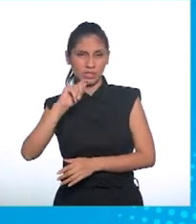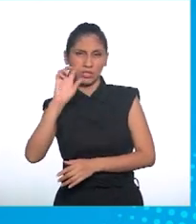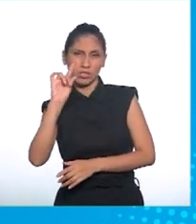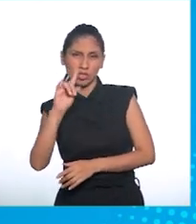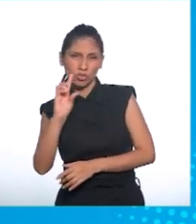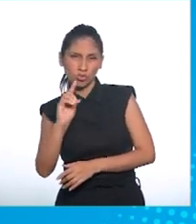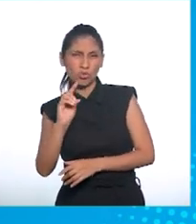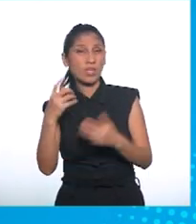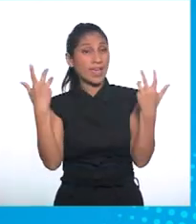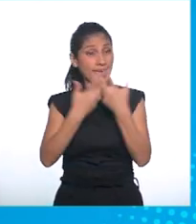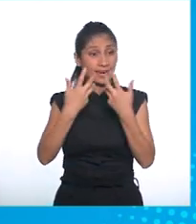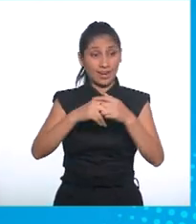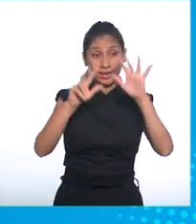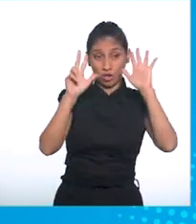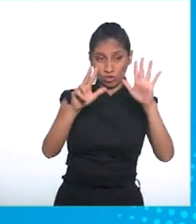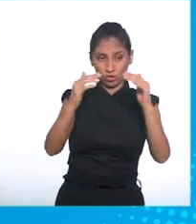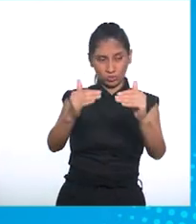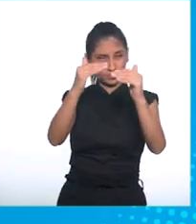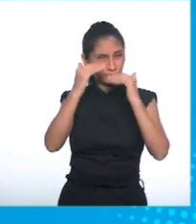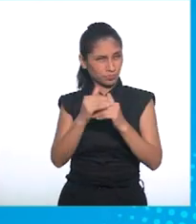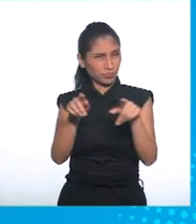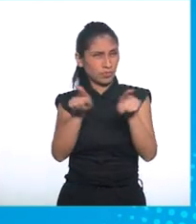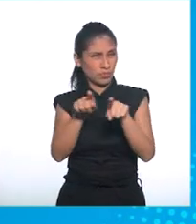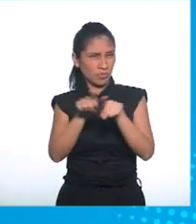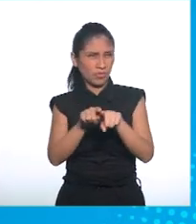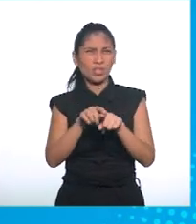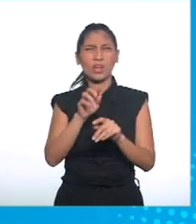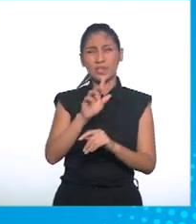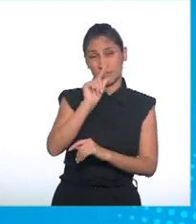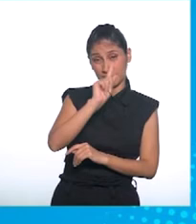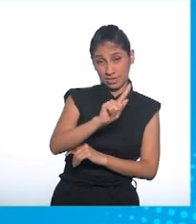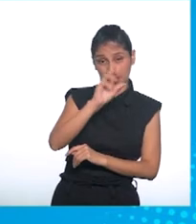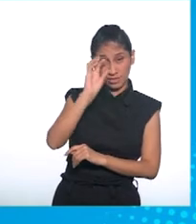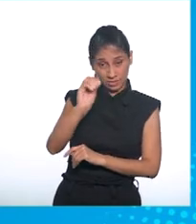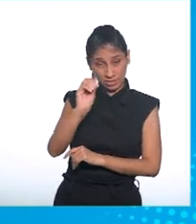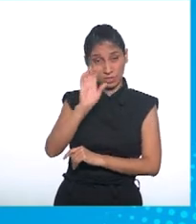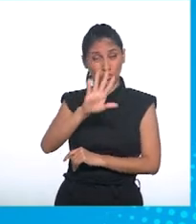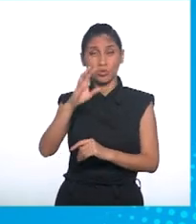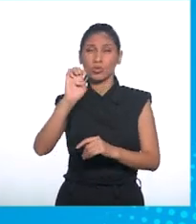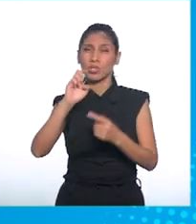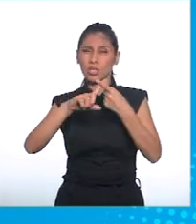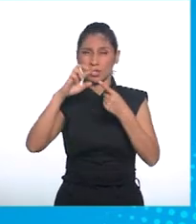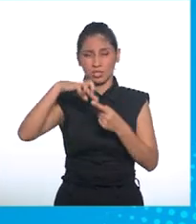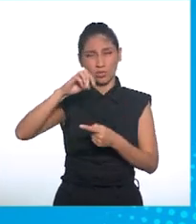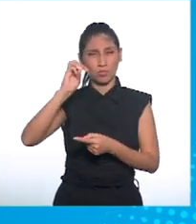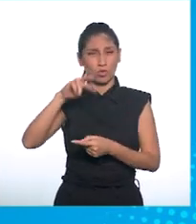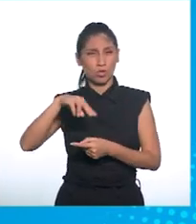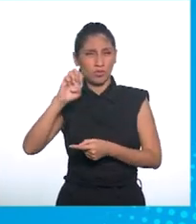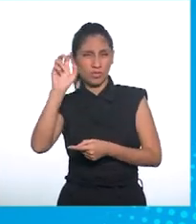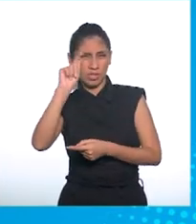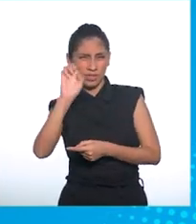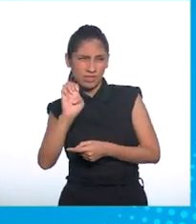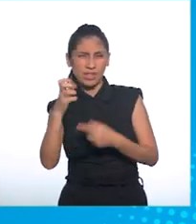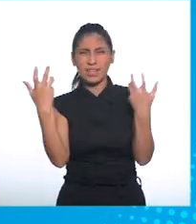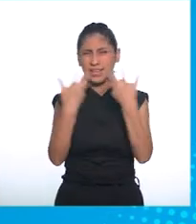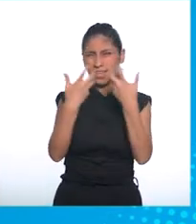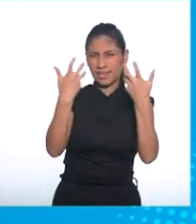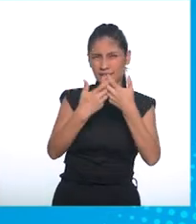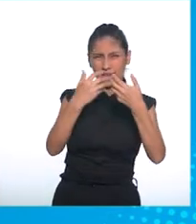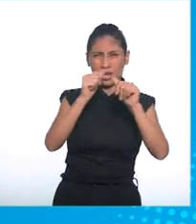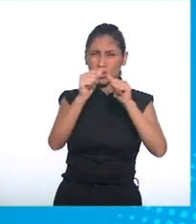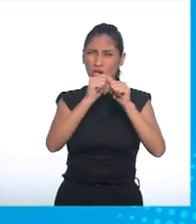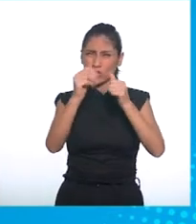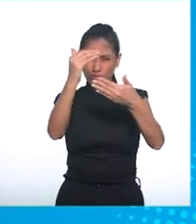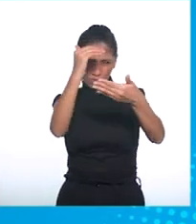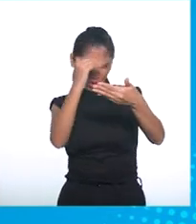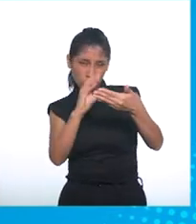Es decir, para este caso, el exponente de 10 es el número positivo que representa la cantidad de cifras que corre hasta